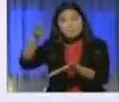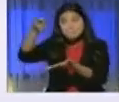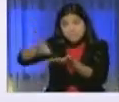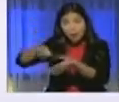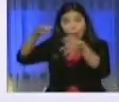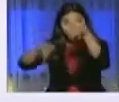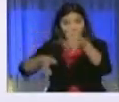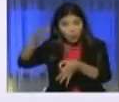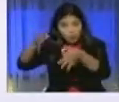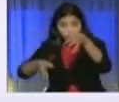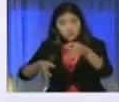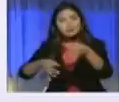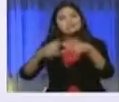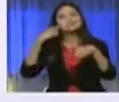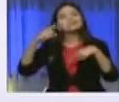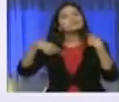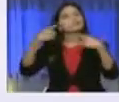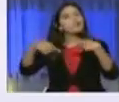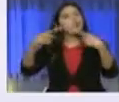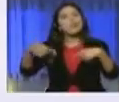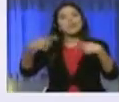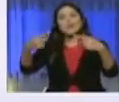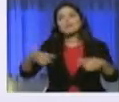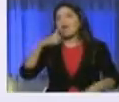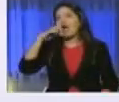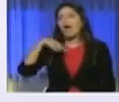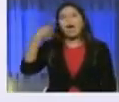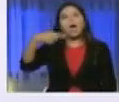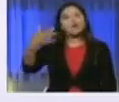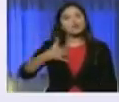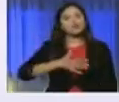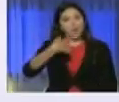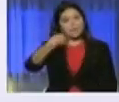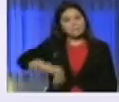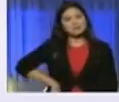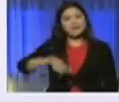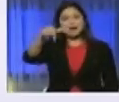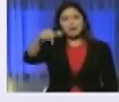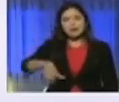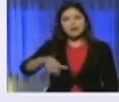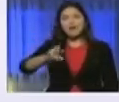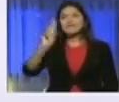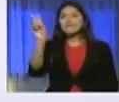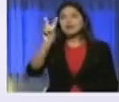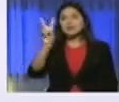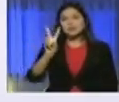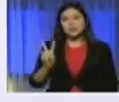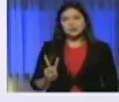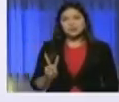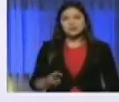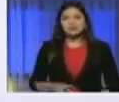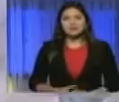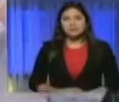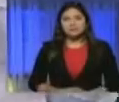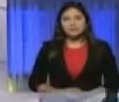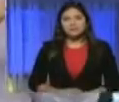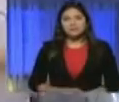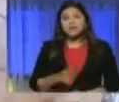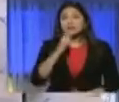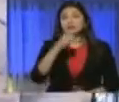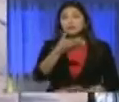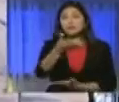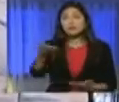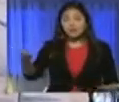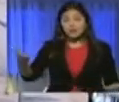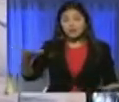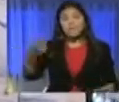hacer todos los días de todos los años que me toque ser presidente de la República. A nombre de ustedes, presidente